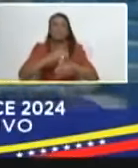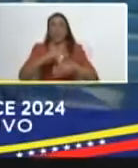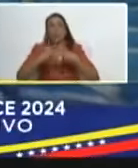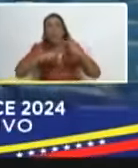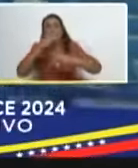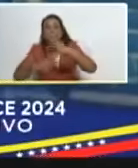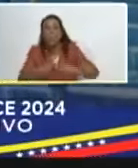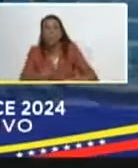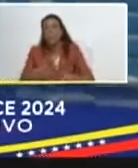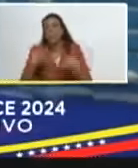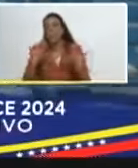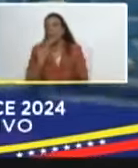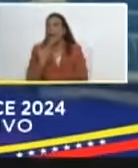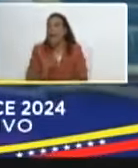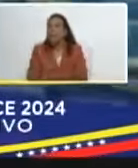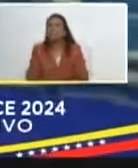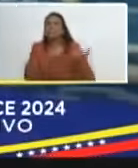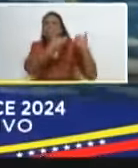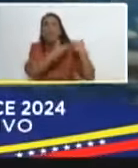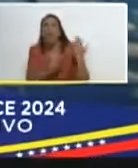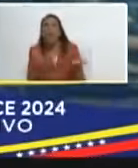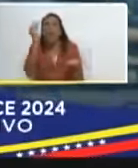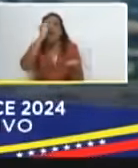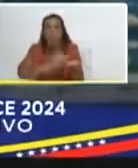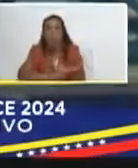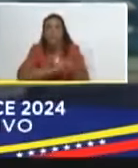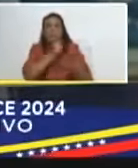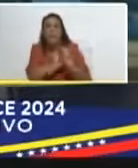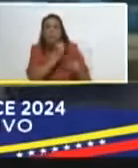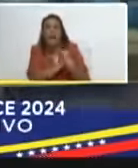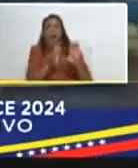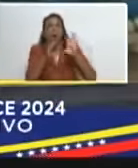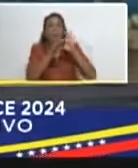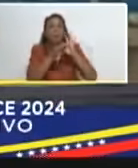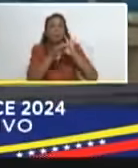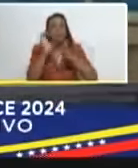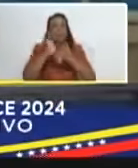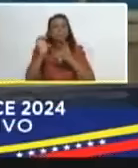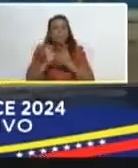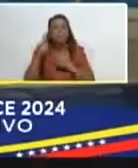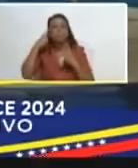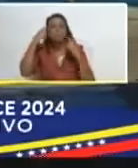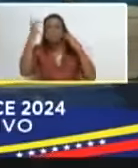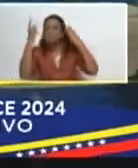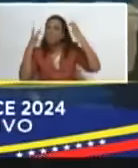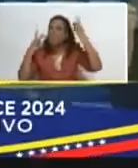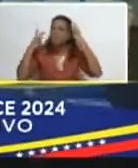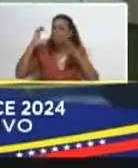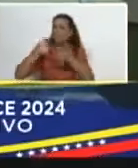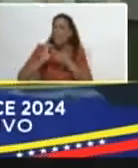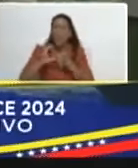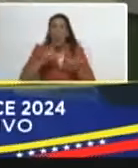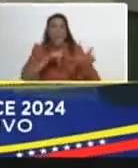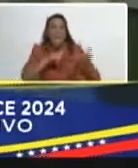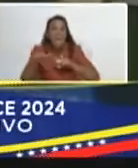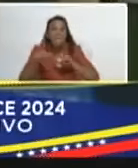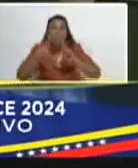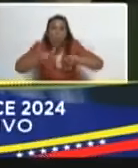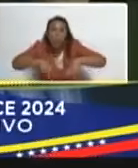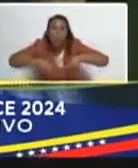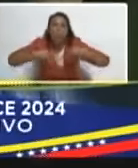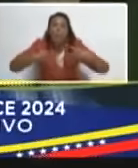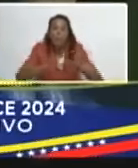Soteldo, asumimos con aliados estratégicos y nos montamos en la